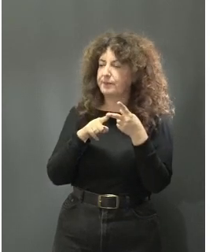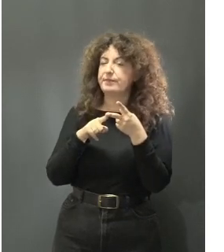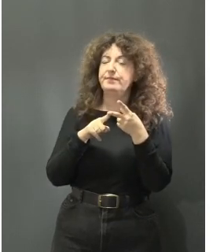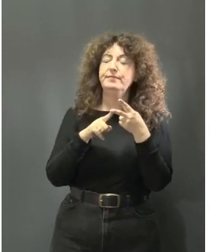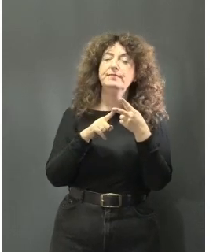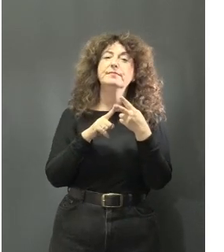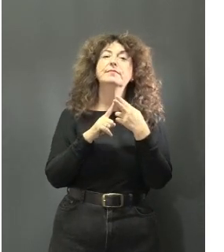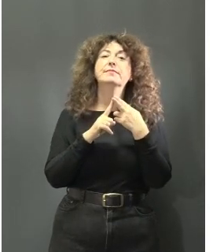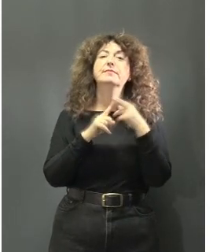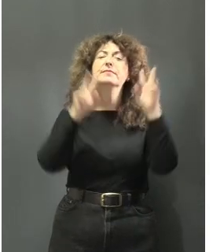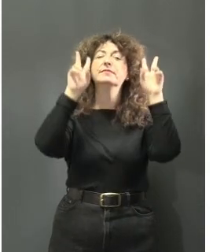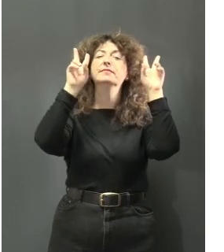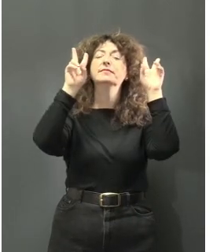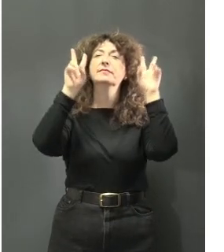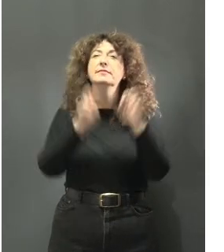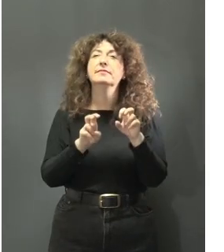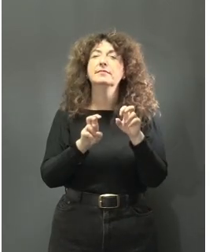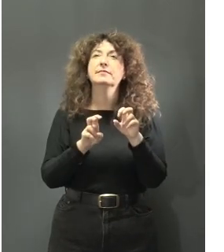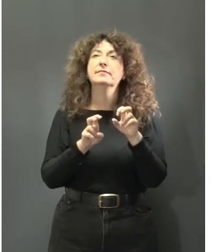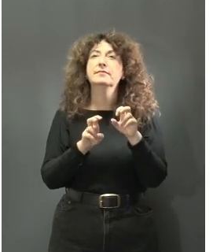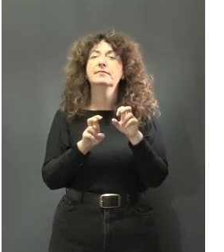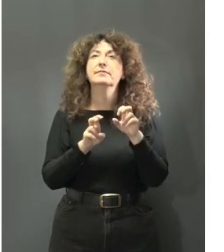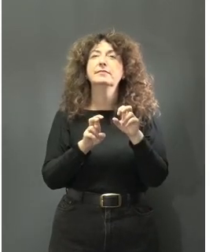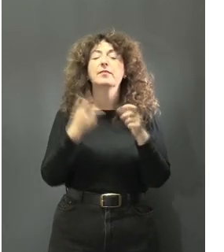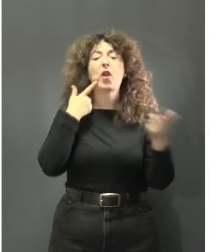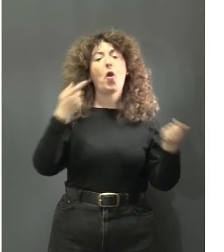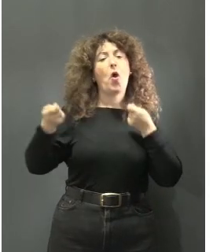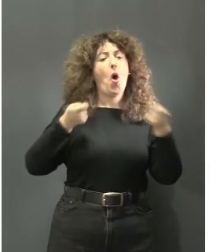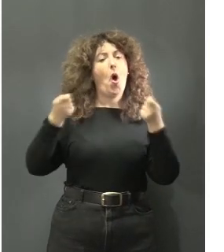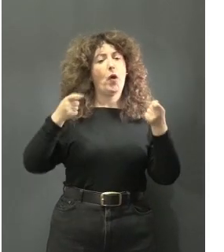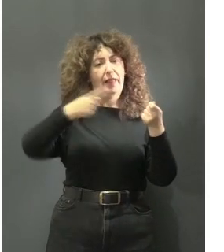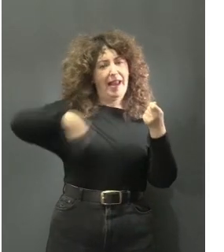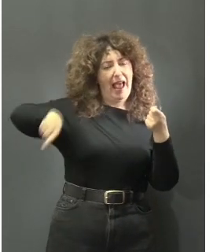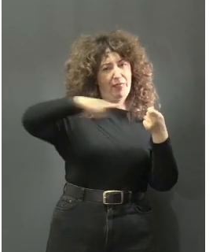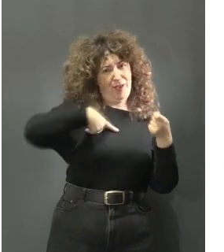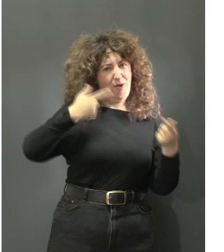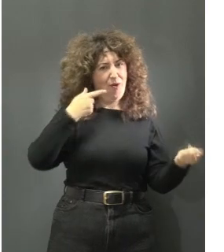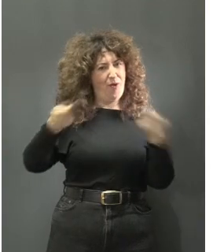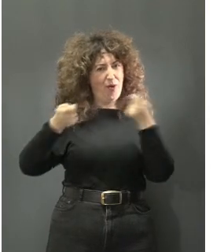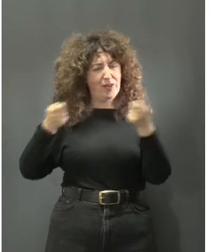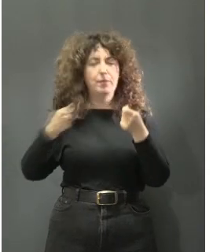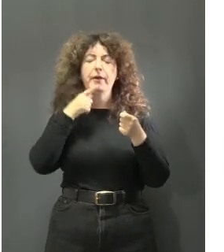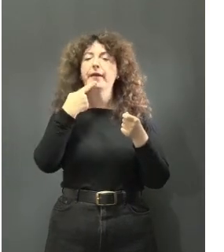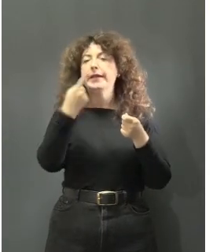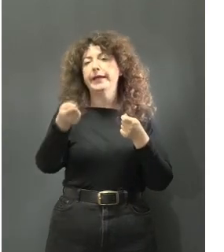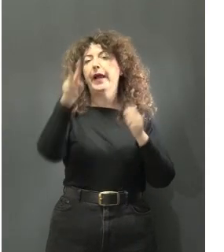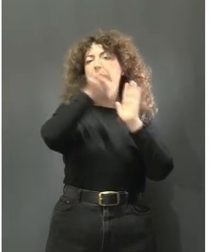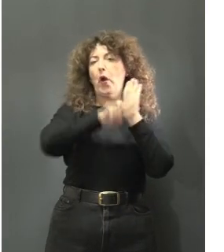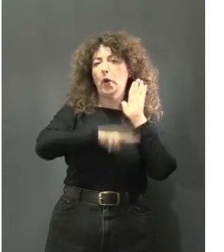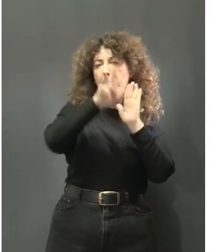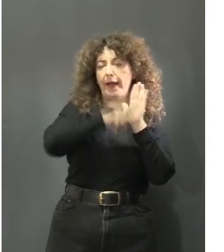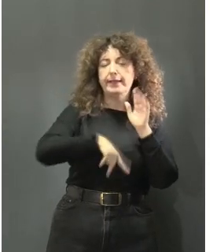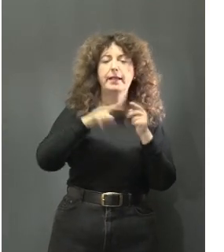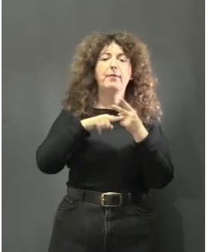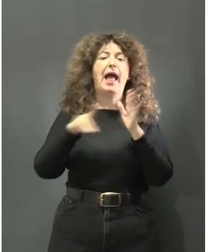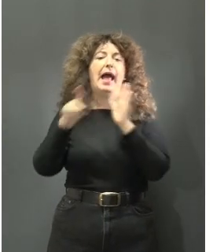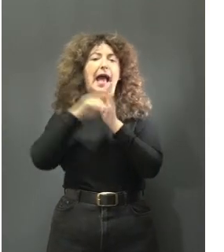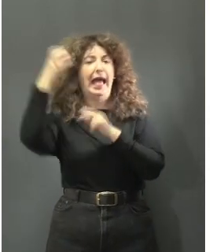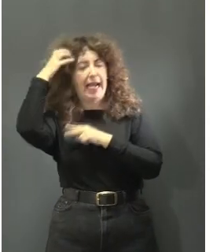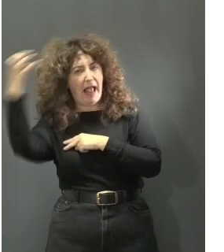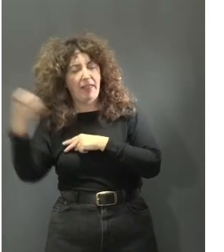centrar el tema en el sentido de esa coordinación, ¿no? La coordinación, porque hablamos de normativas, reales decretos, pero muchas